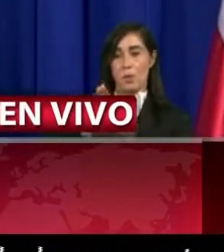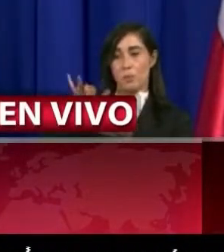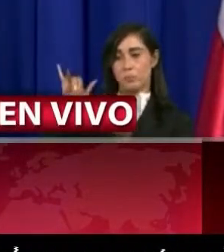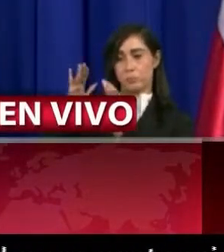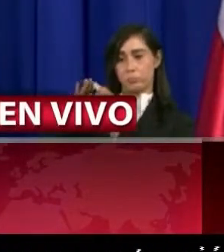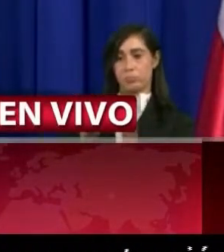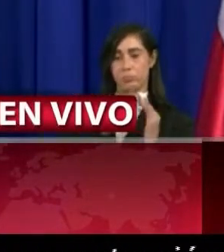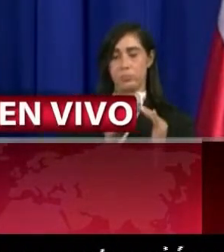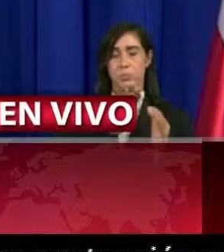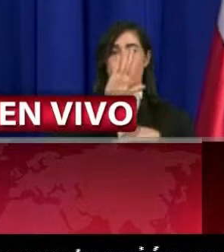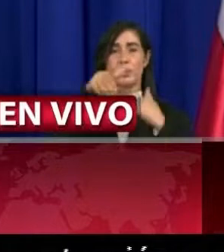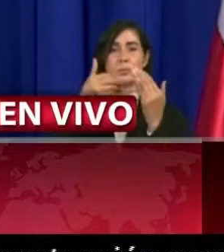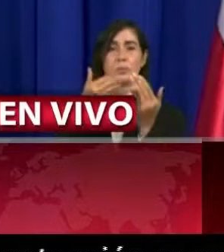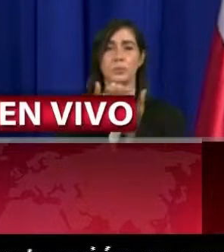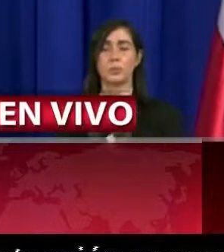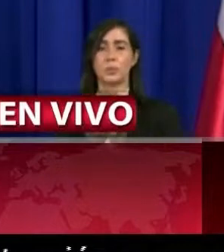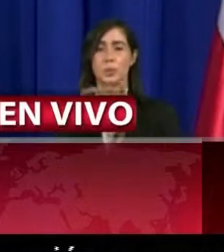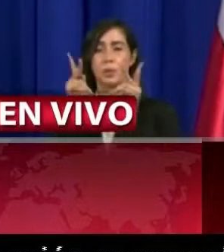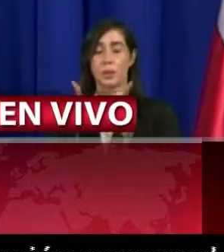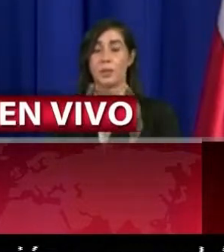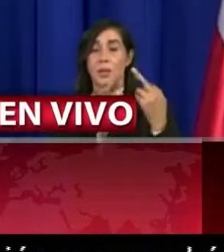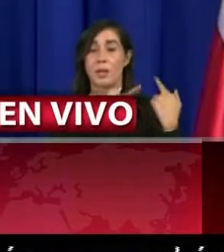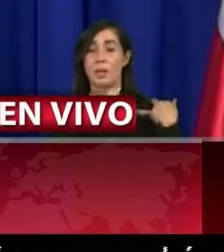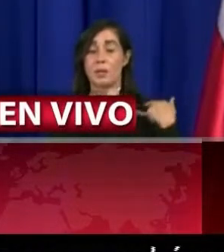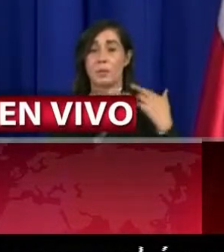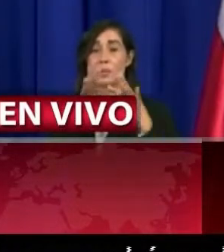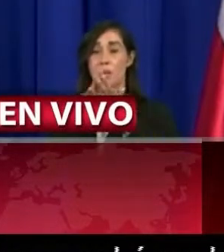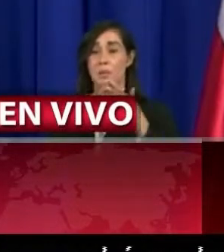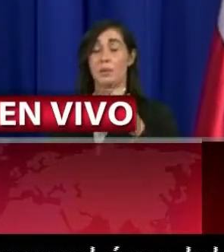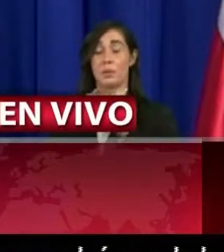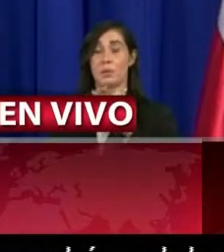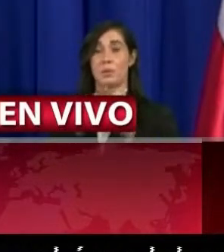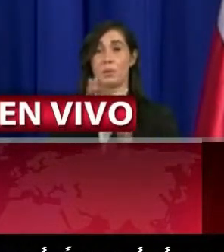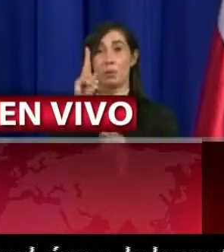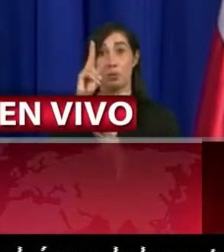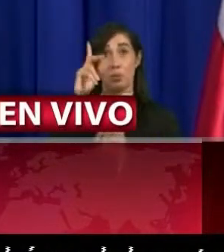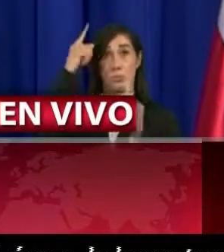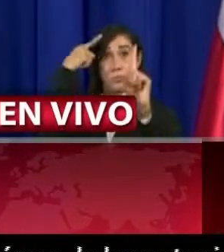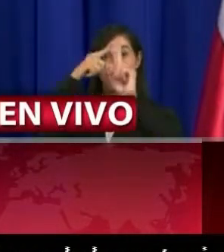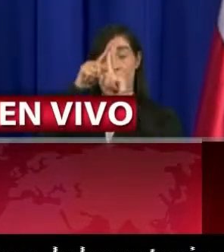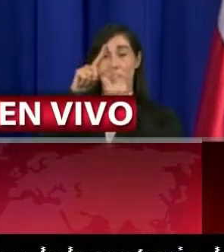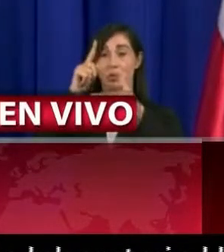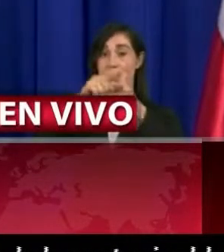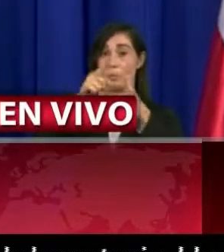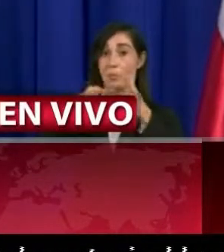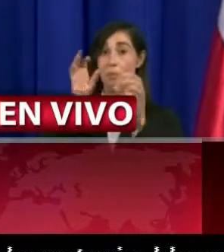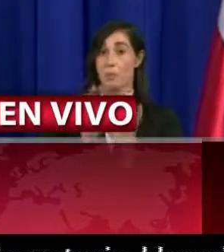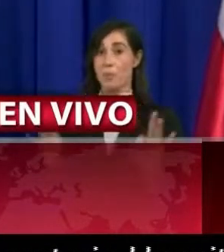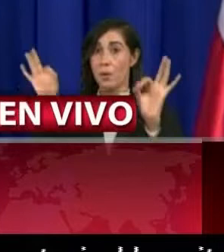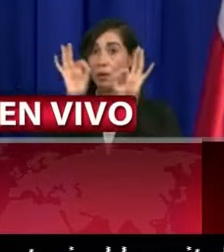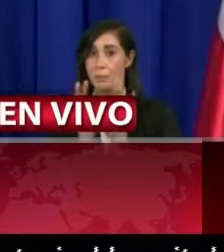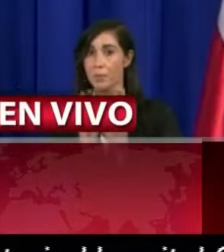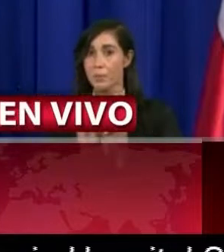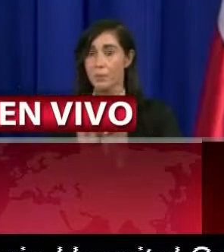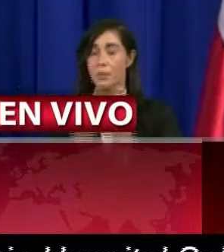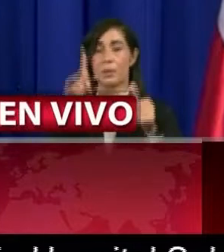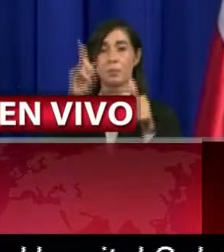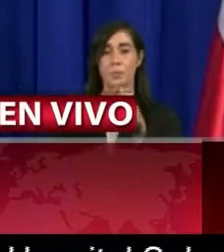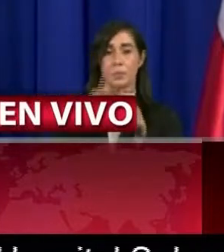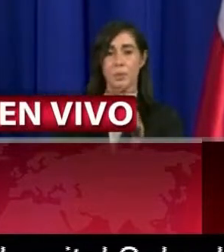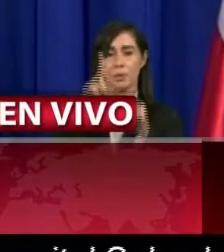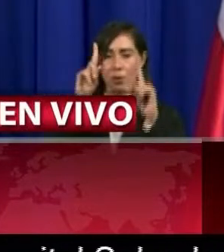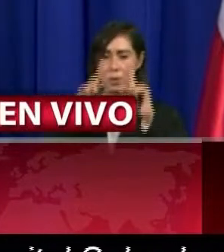Sistema de las Naciones Unidas con dos propósitos fundamentales. Primero, identificar acciones que deben